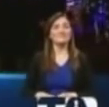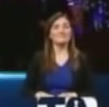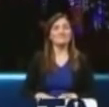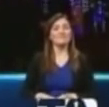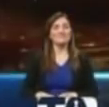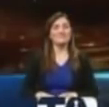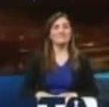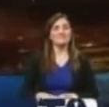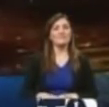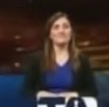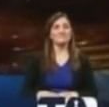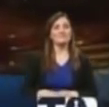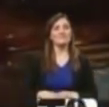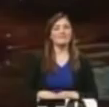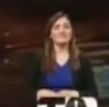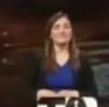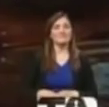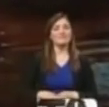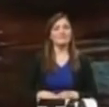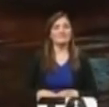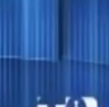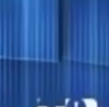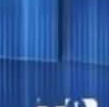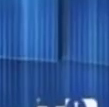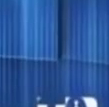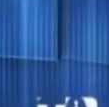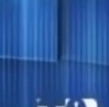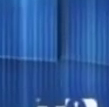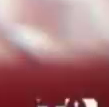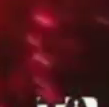En la provincia de La Soa, Iván Rodríguez, 24 horas.